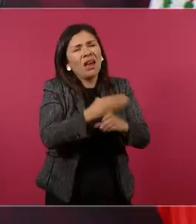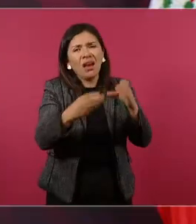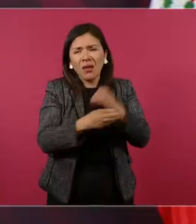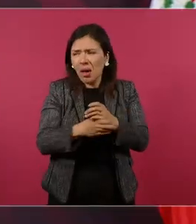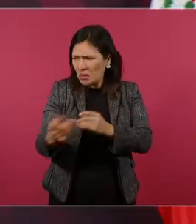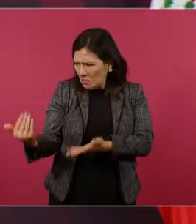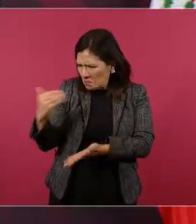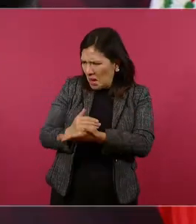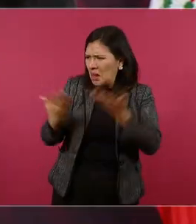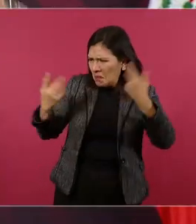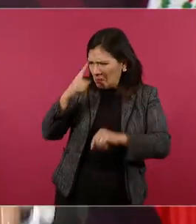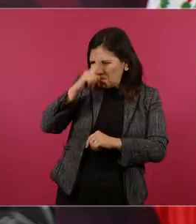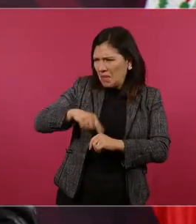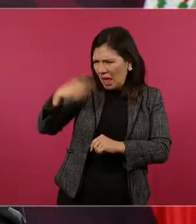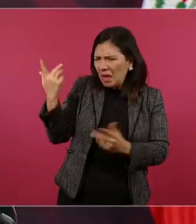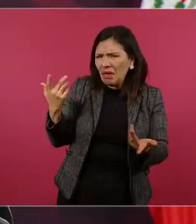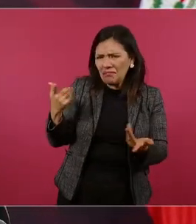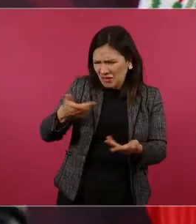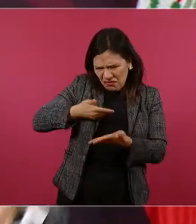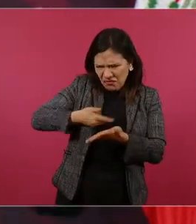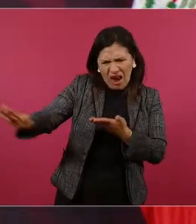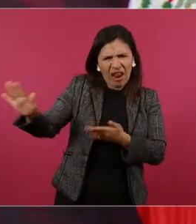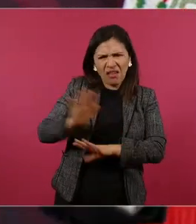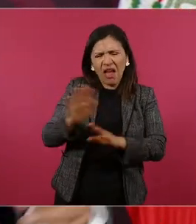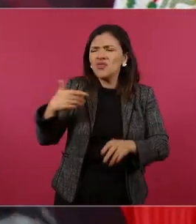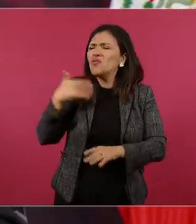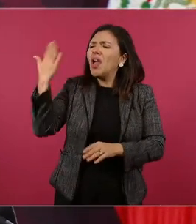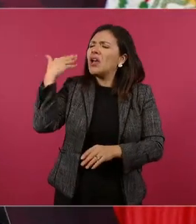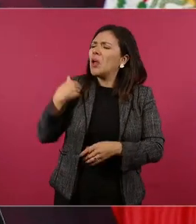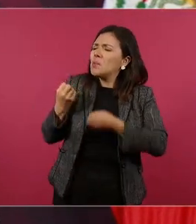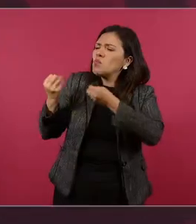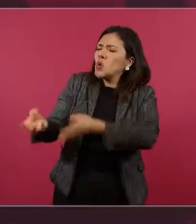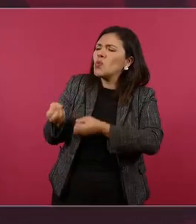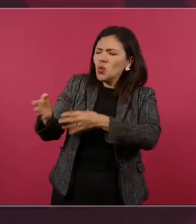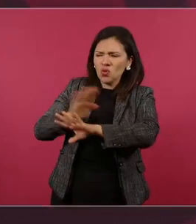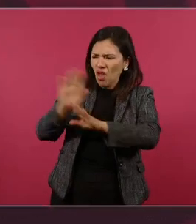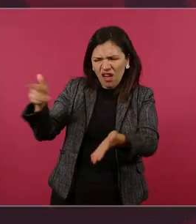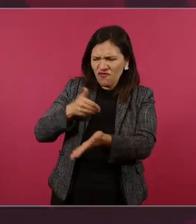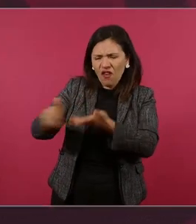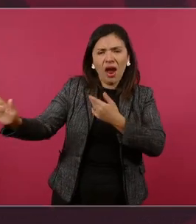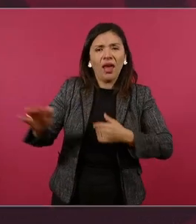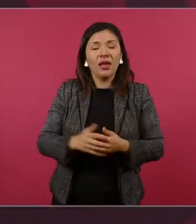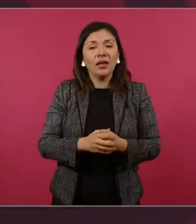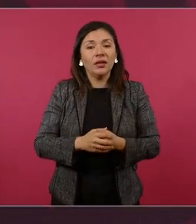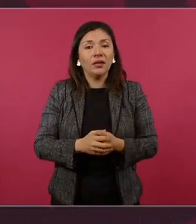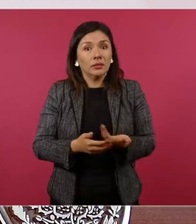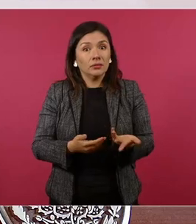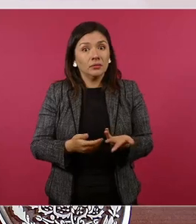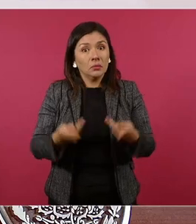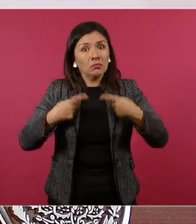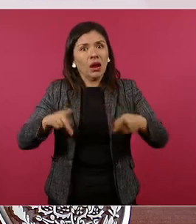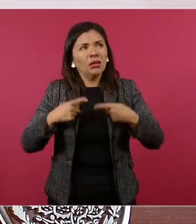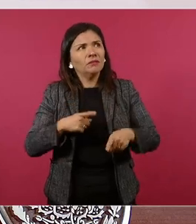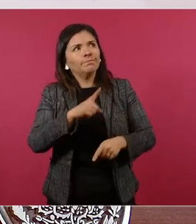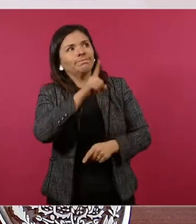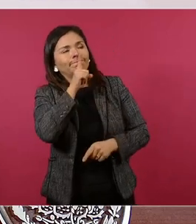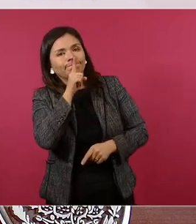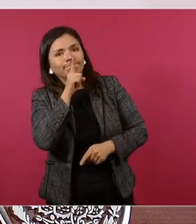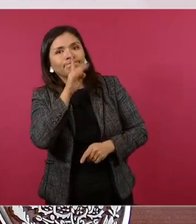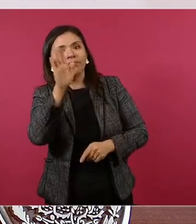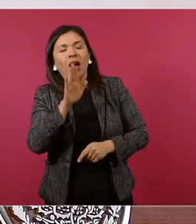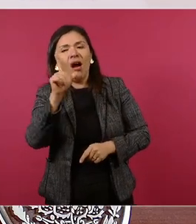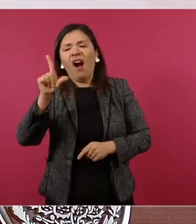ya que estaban de presidentes municipales si ya te dimos humillaban a la